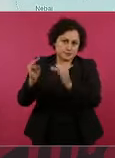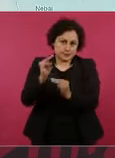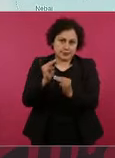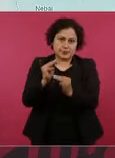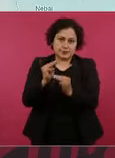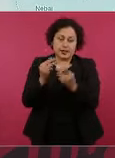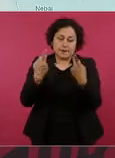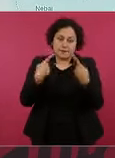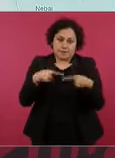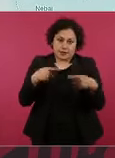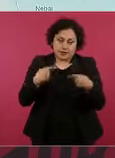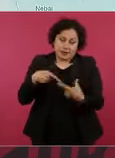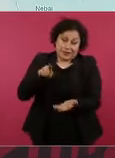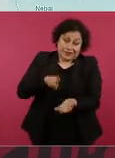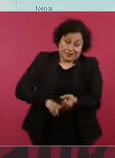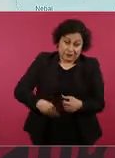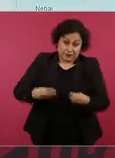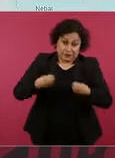muy marginada,